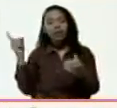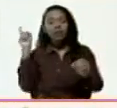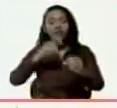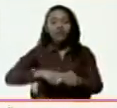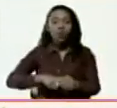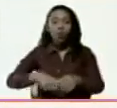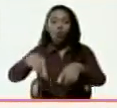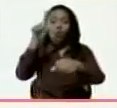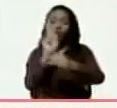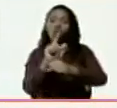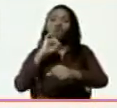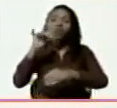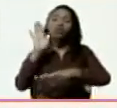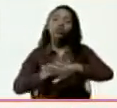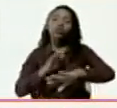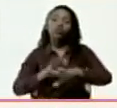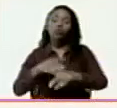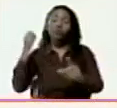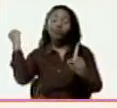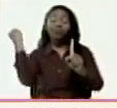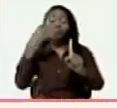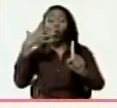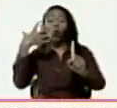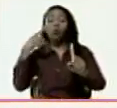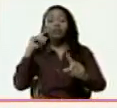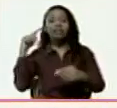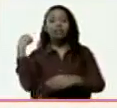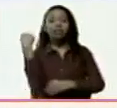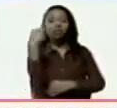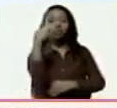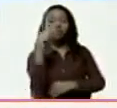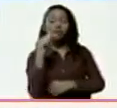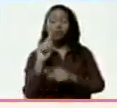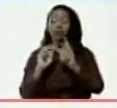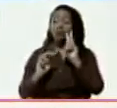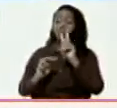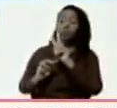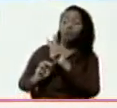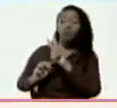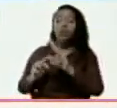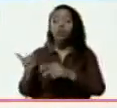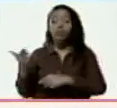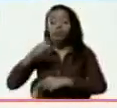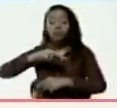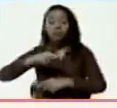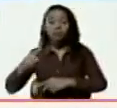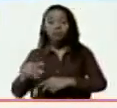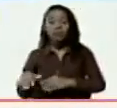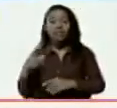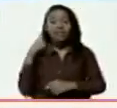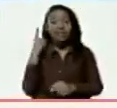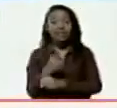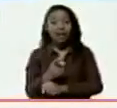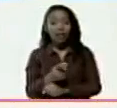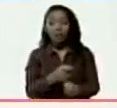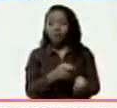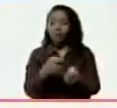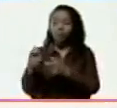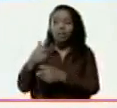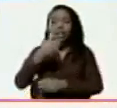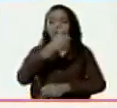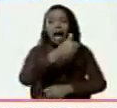sobre el impacto negativo de las medidas coercitivas unilaterales que debe llevar cada